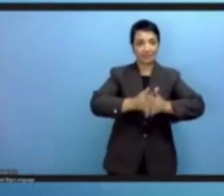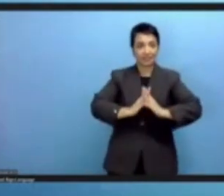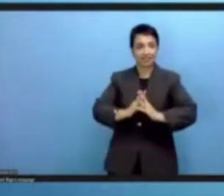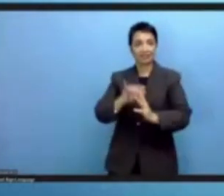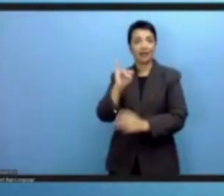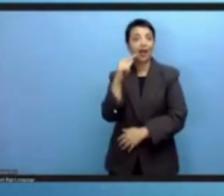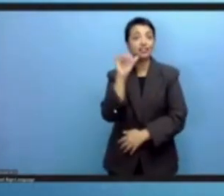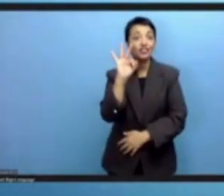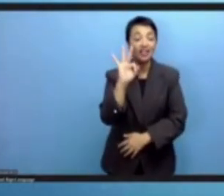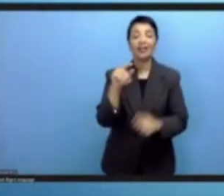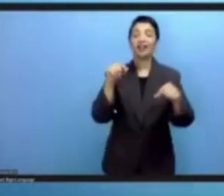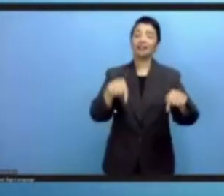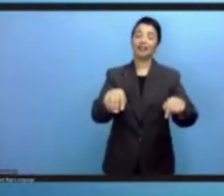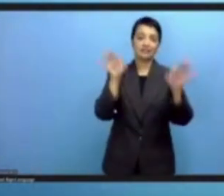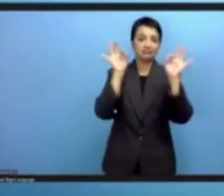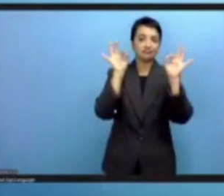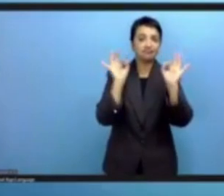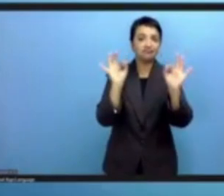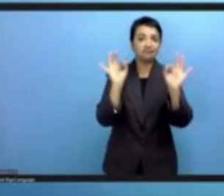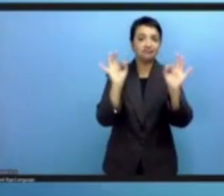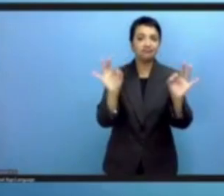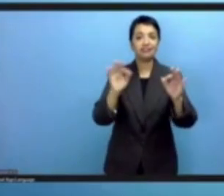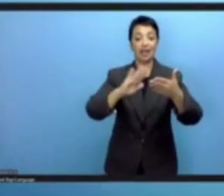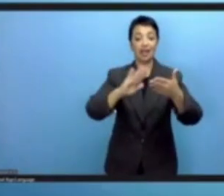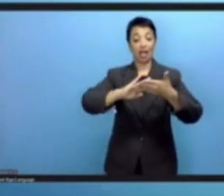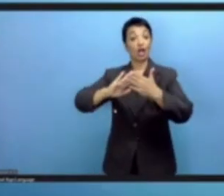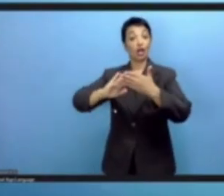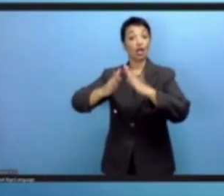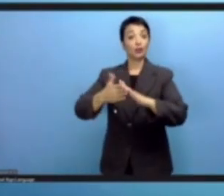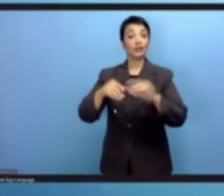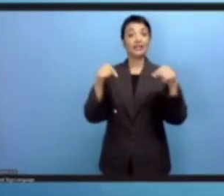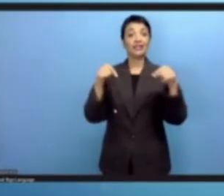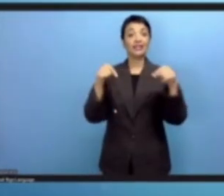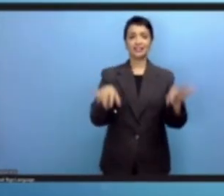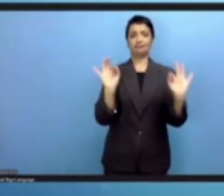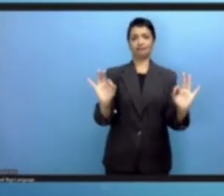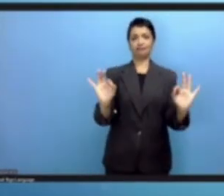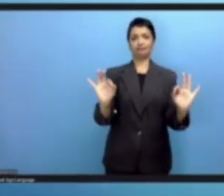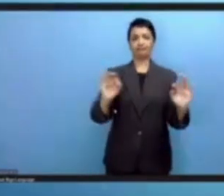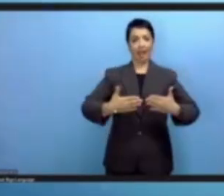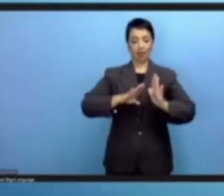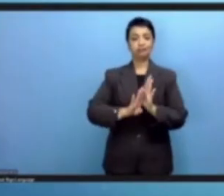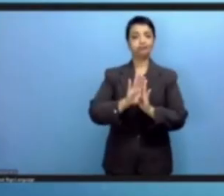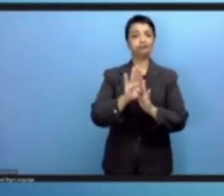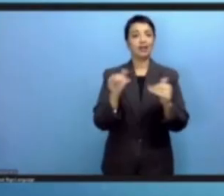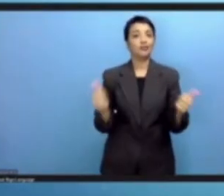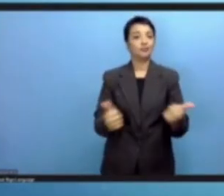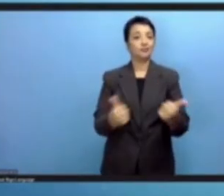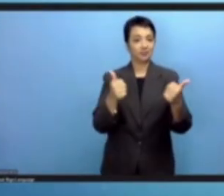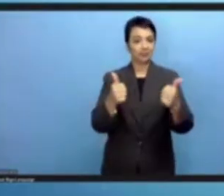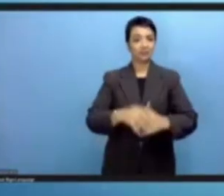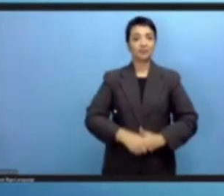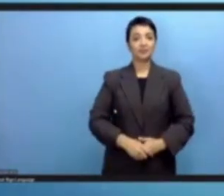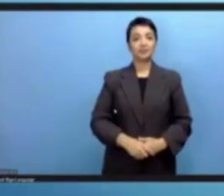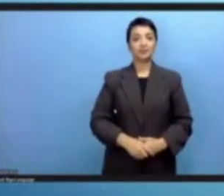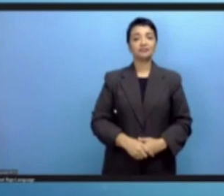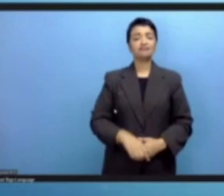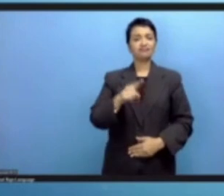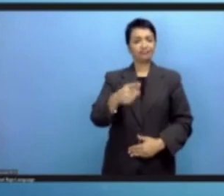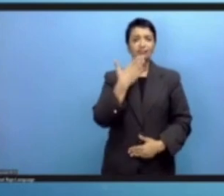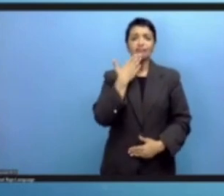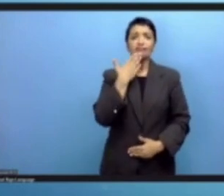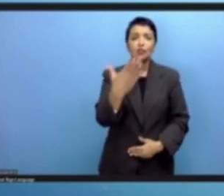Así que realmente el jefe se está transformando en una comunidad creada de bajo hacia arriba y